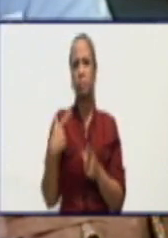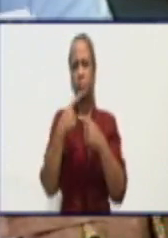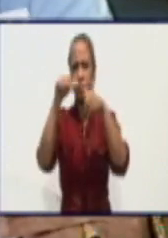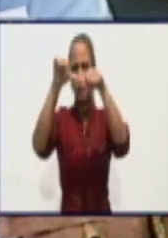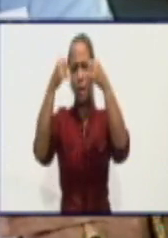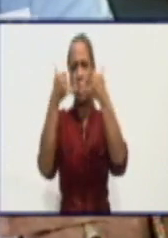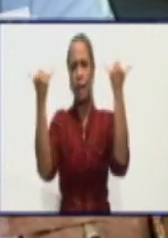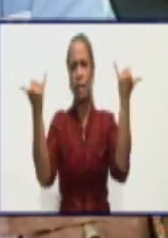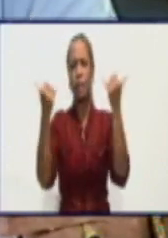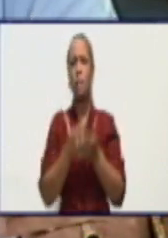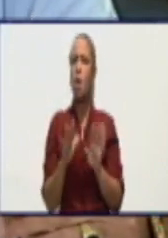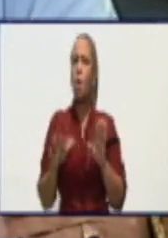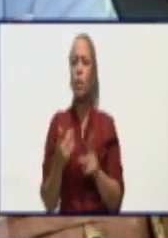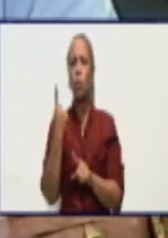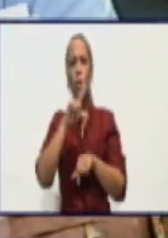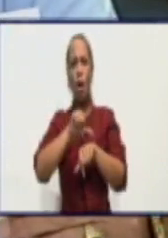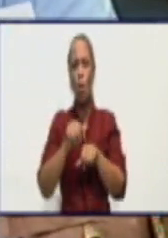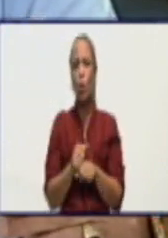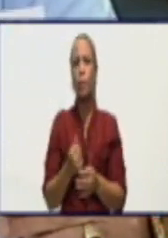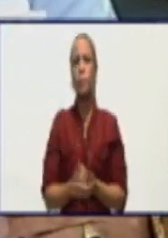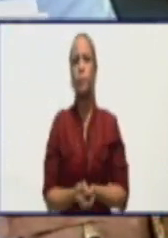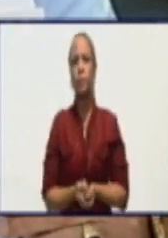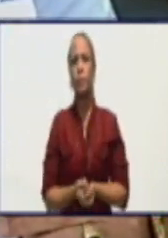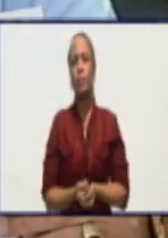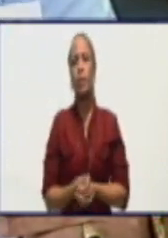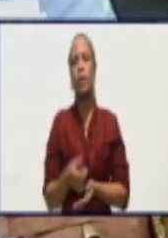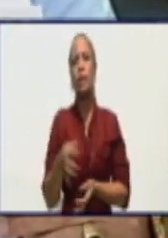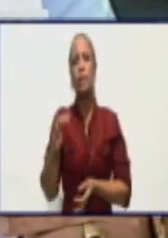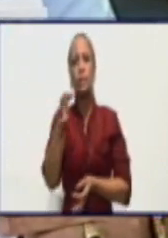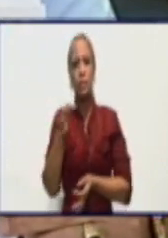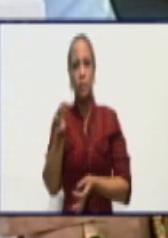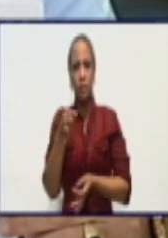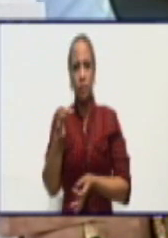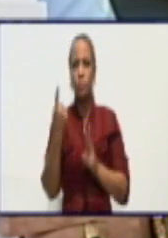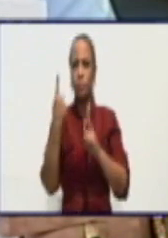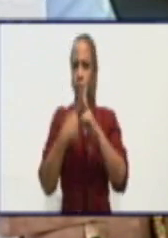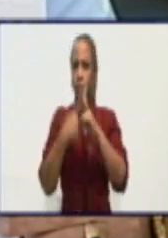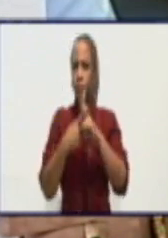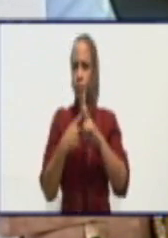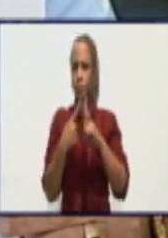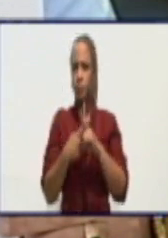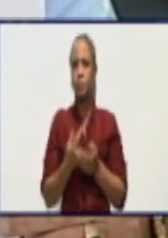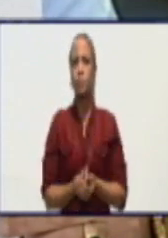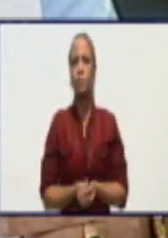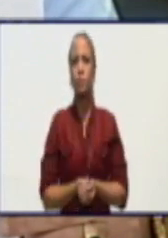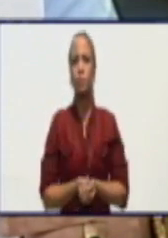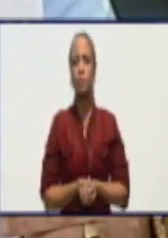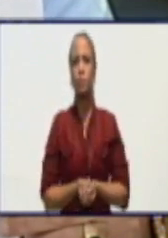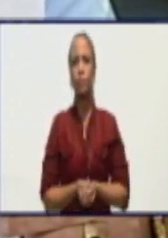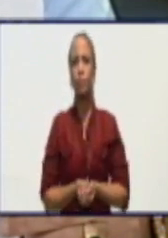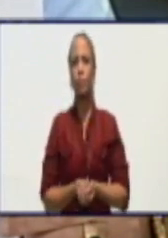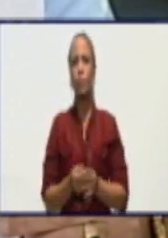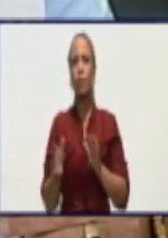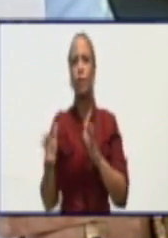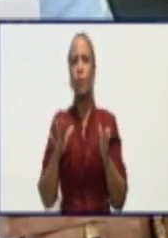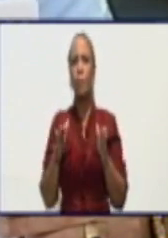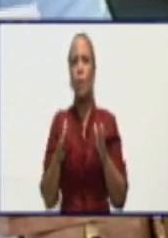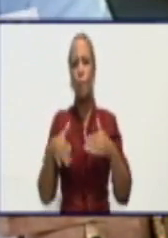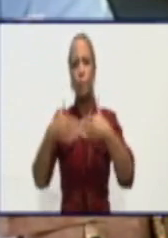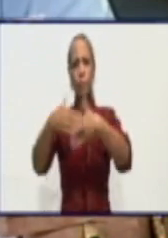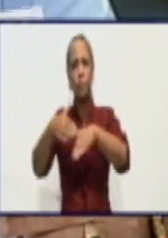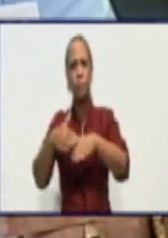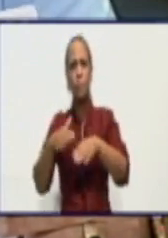1 hora aproximadamente. En el circuito provisional de Bayamo, que es el que hemos dicho que alimenta de la avenida Granma por el parque Granma hasta los